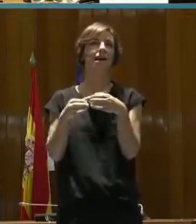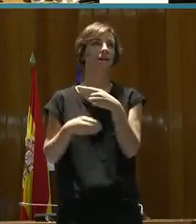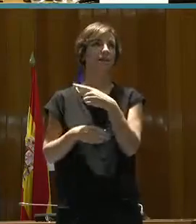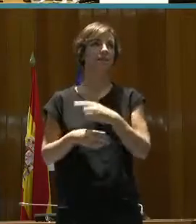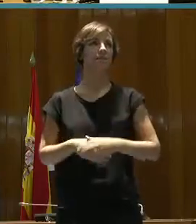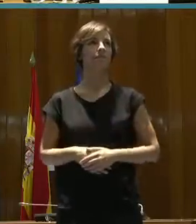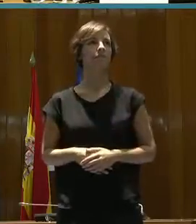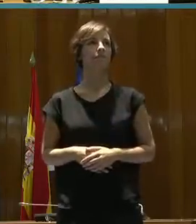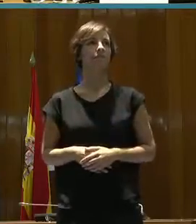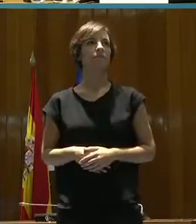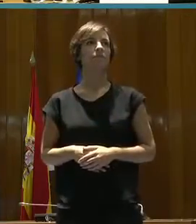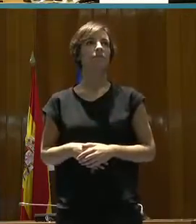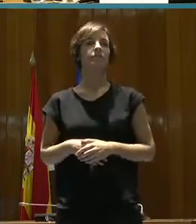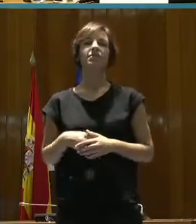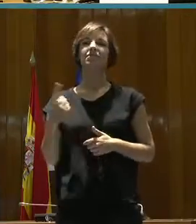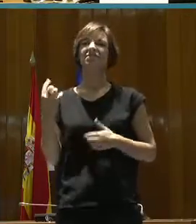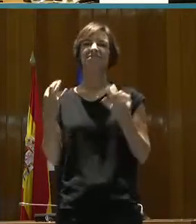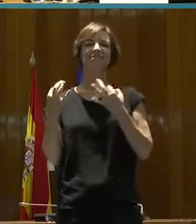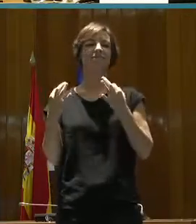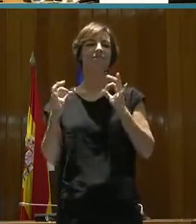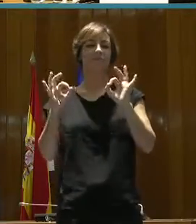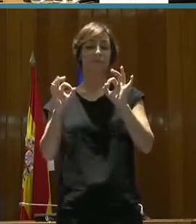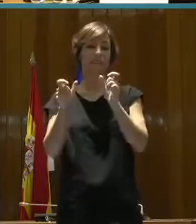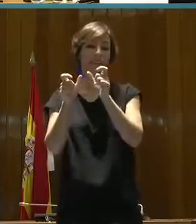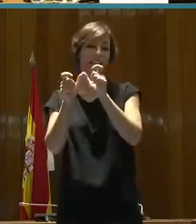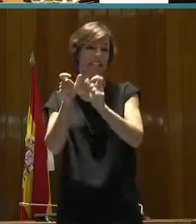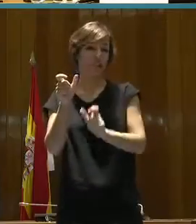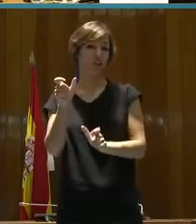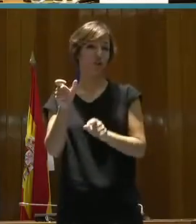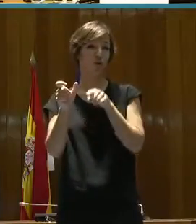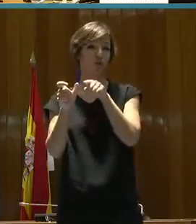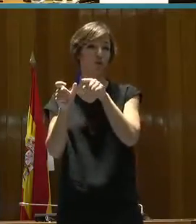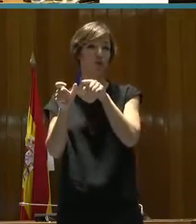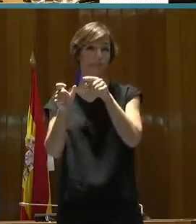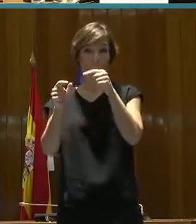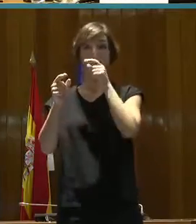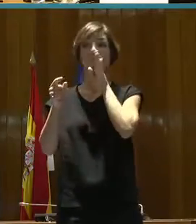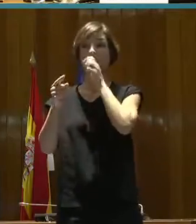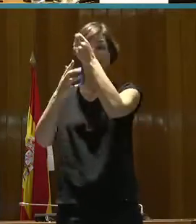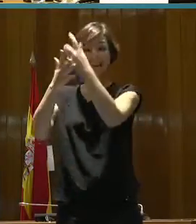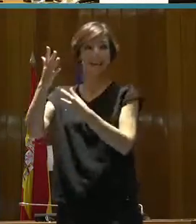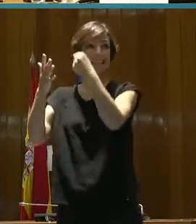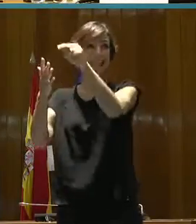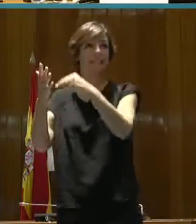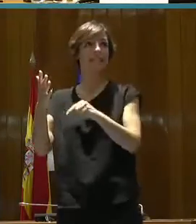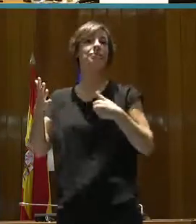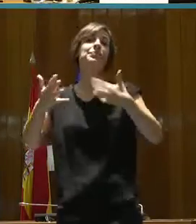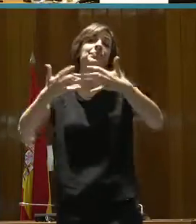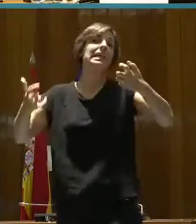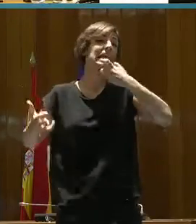de lo que sería la parte del léxico de esa checklist. La obra está redactada en